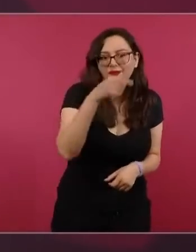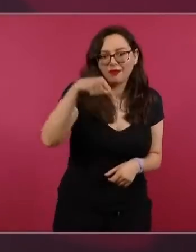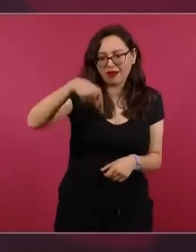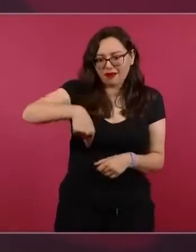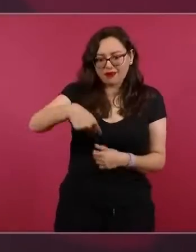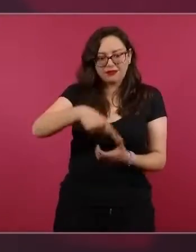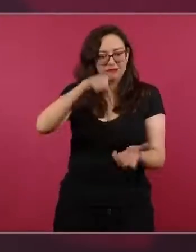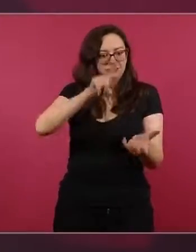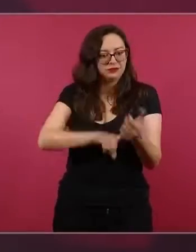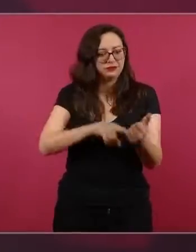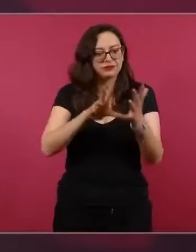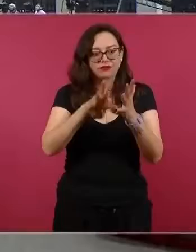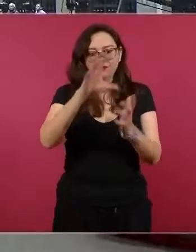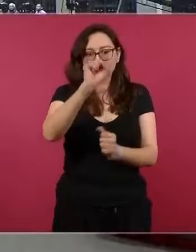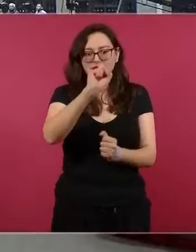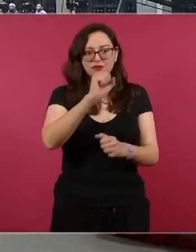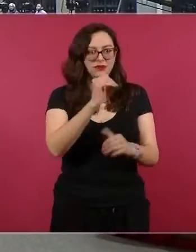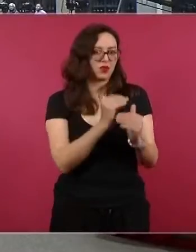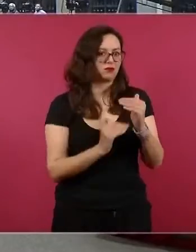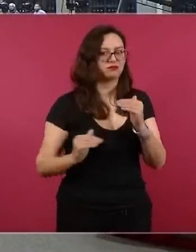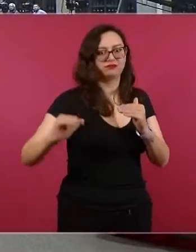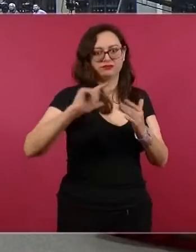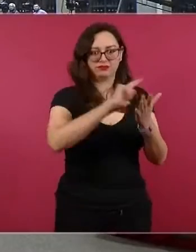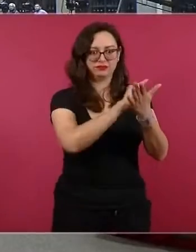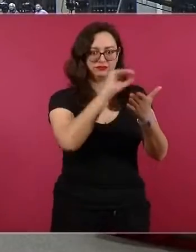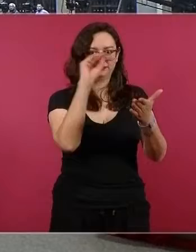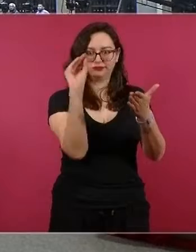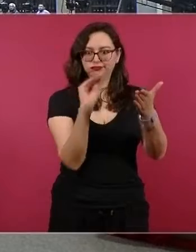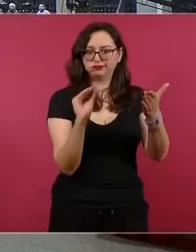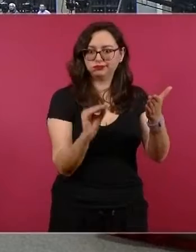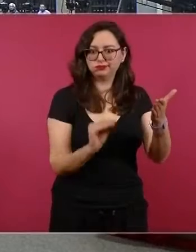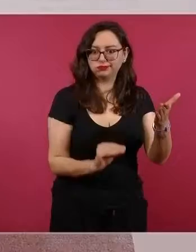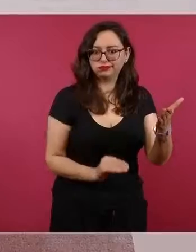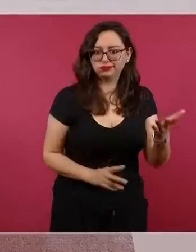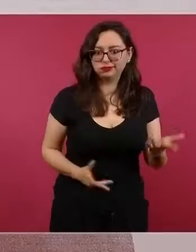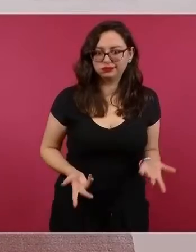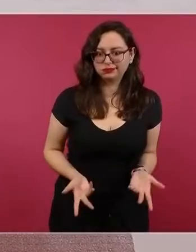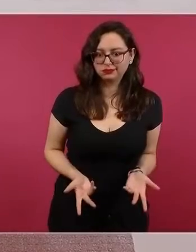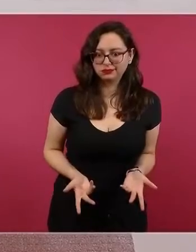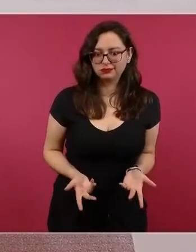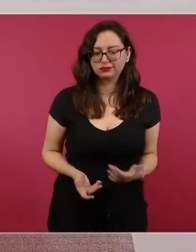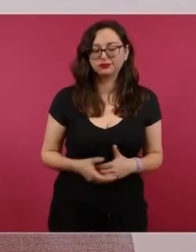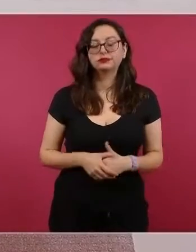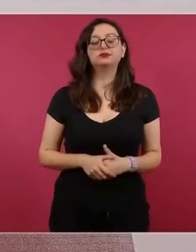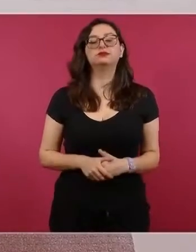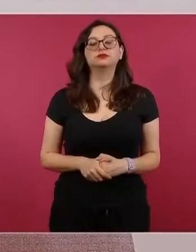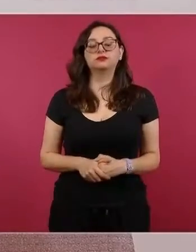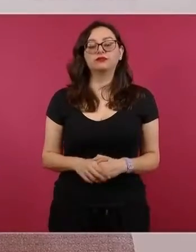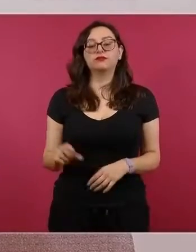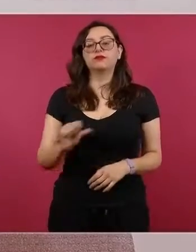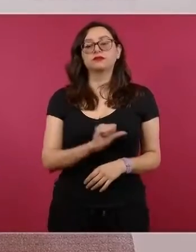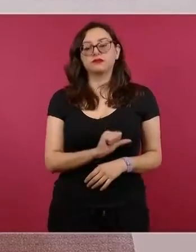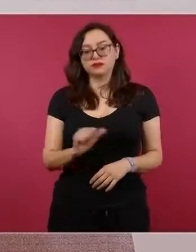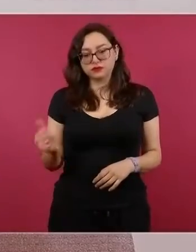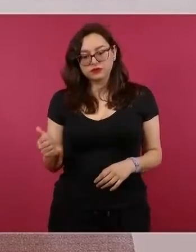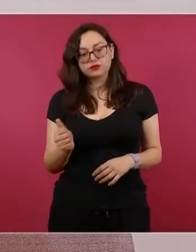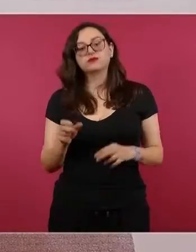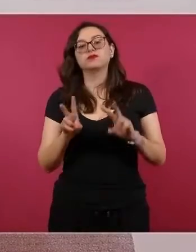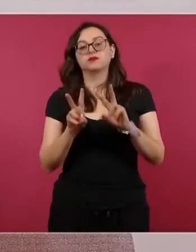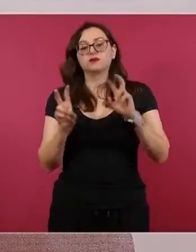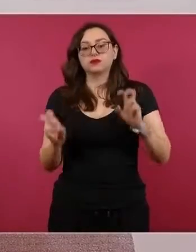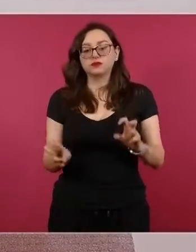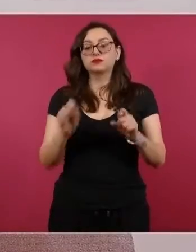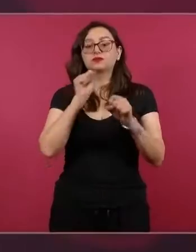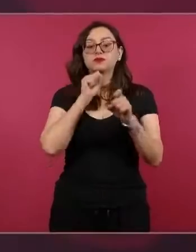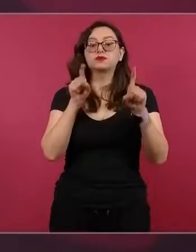nosotros ponernos de acuerdo y establecer nuestras normas básicas. Y lo otro que hemos